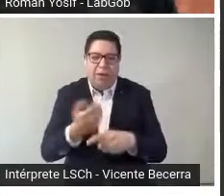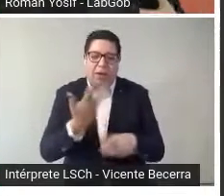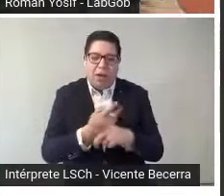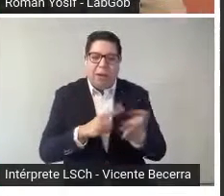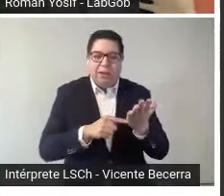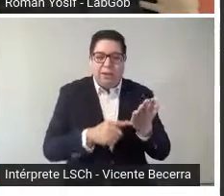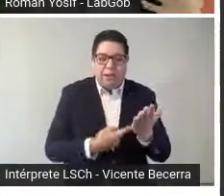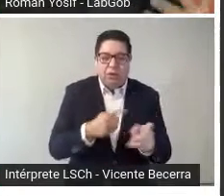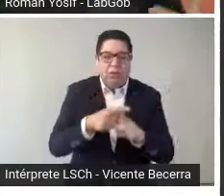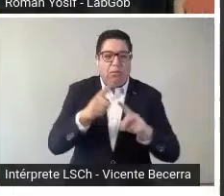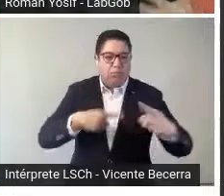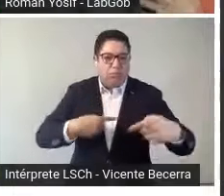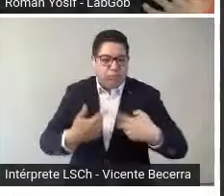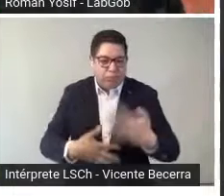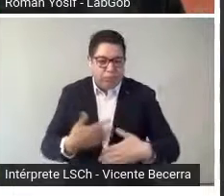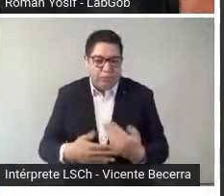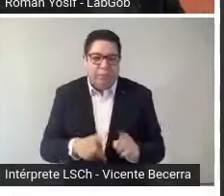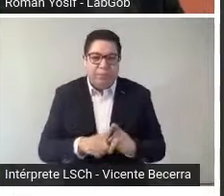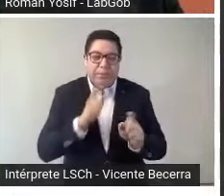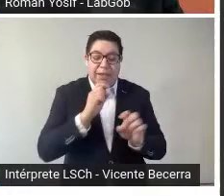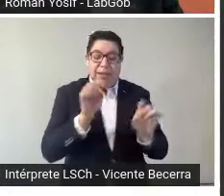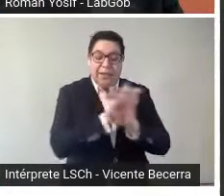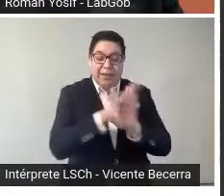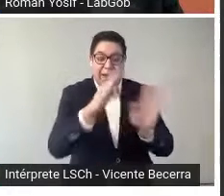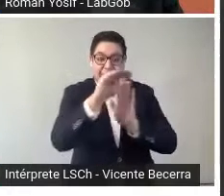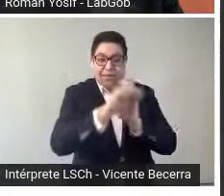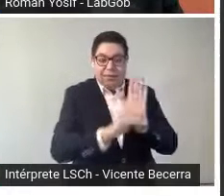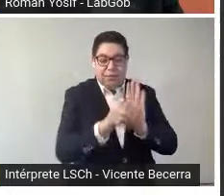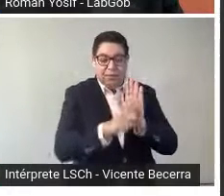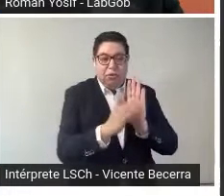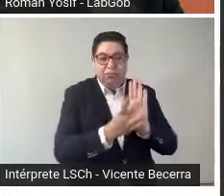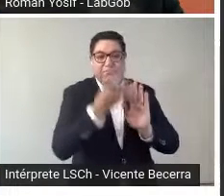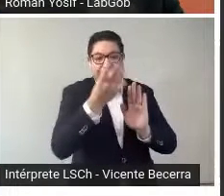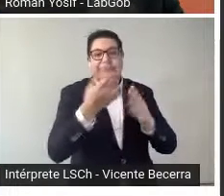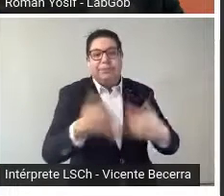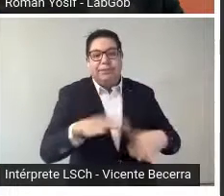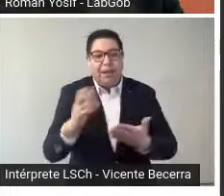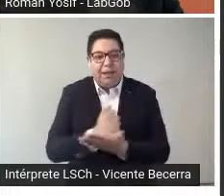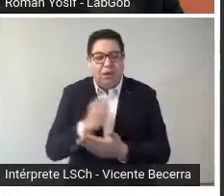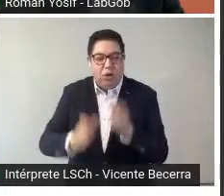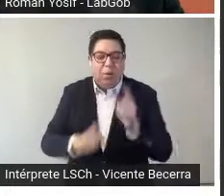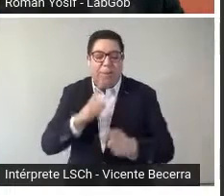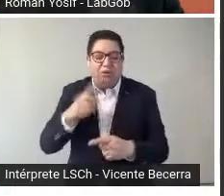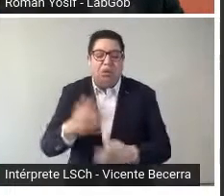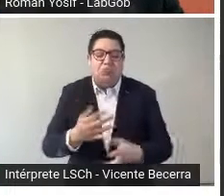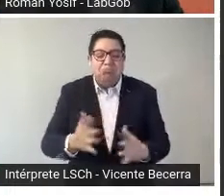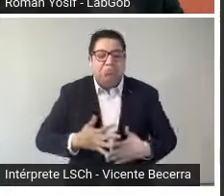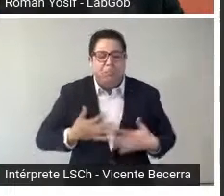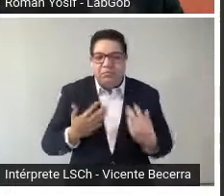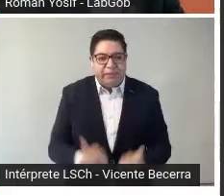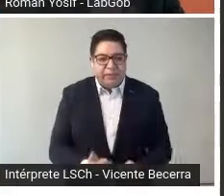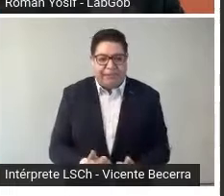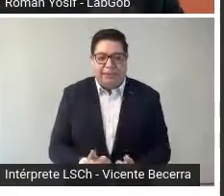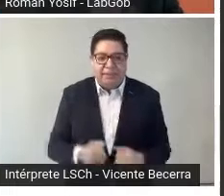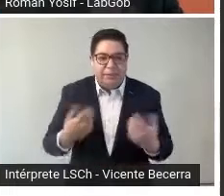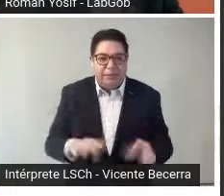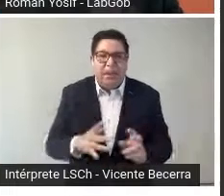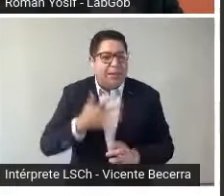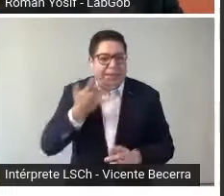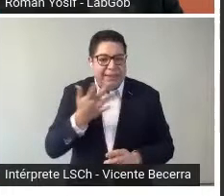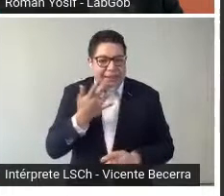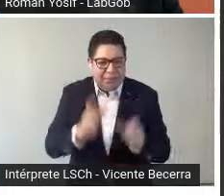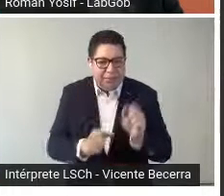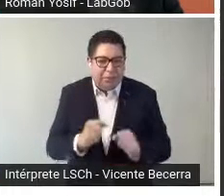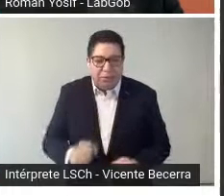la interoperabilidad, el lenguaje claro y la usabilidad, hemos logrado que las personas estén satisfechas, que esto sea simple, que